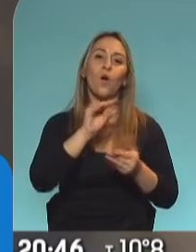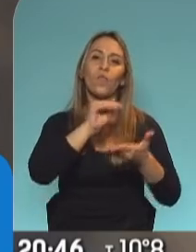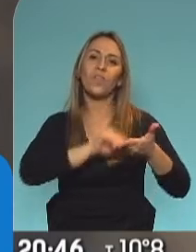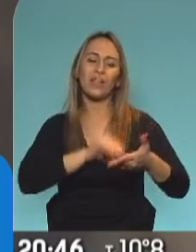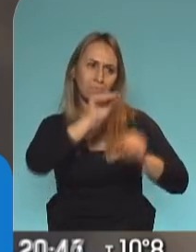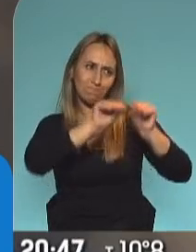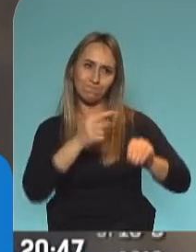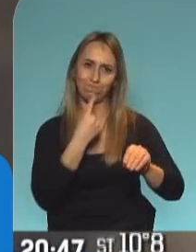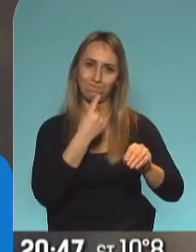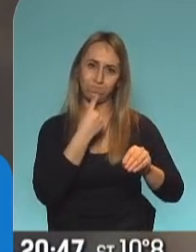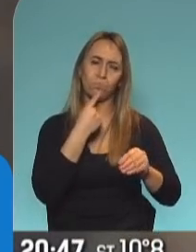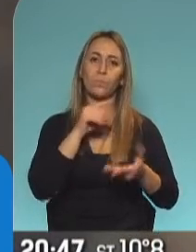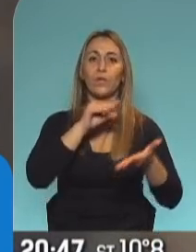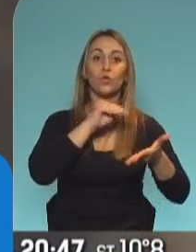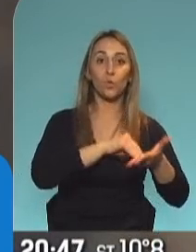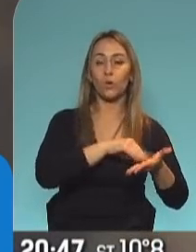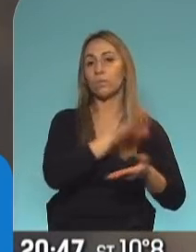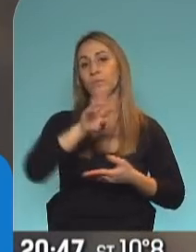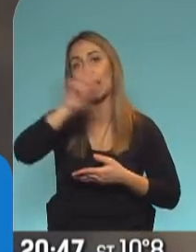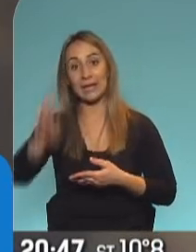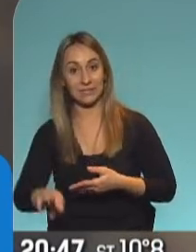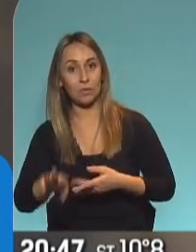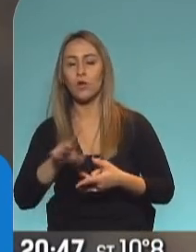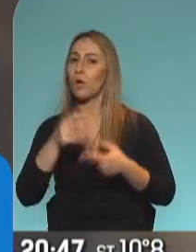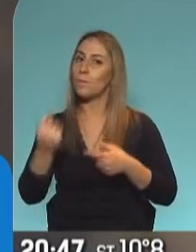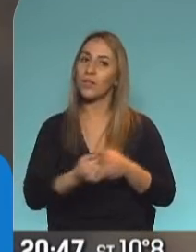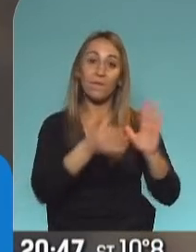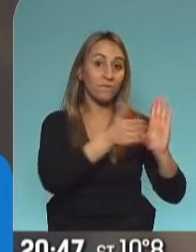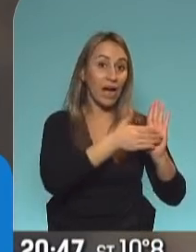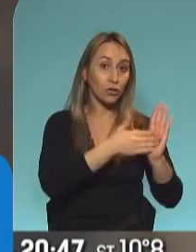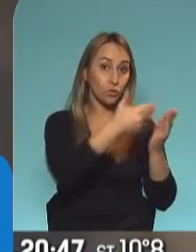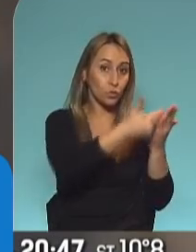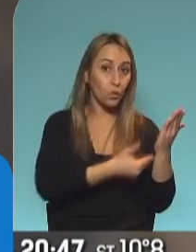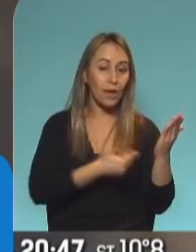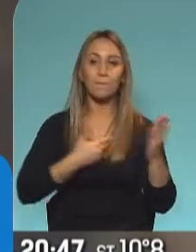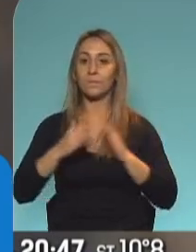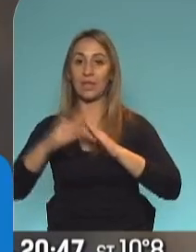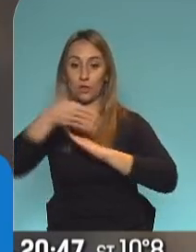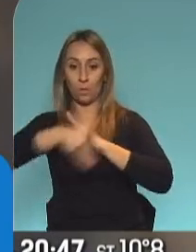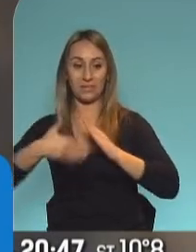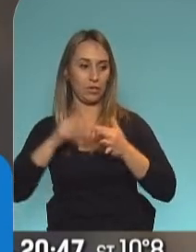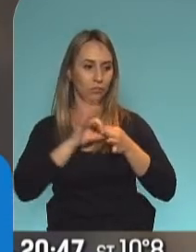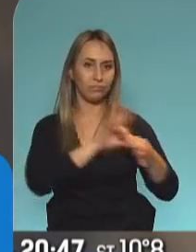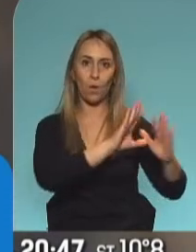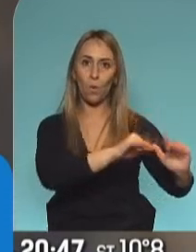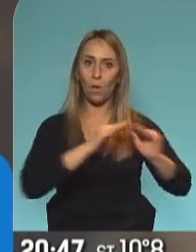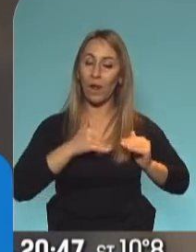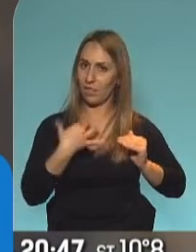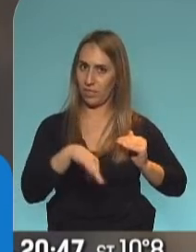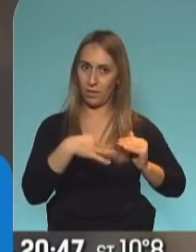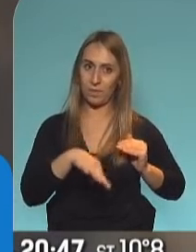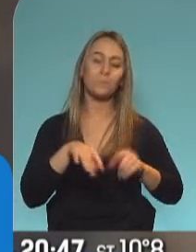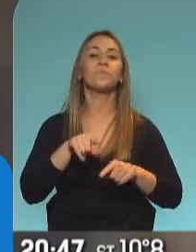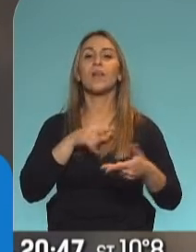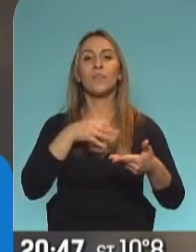tener la factura y que la factura coincida con el domicilio donde vivís, que está cargado en tu base de datos de ANSES, que se llama ADP, pero que